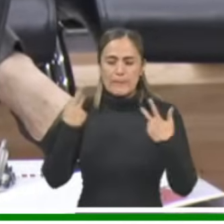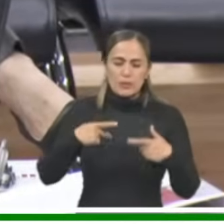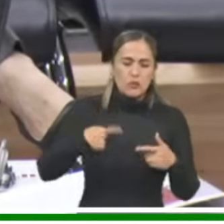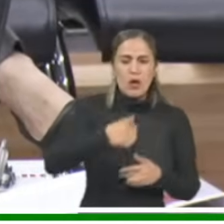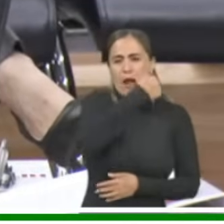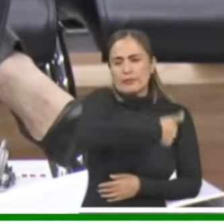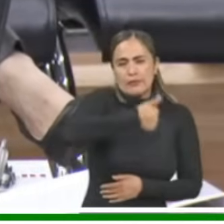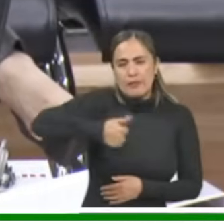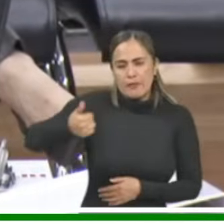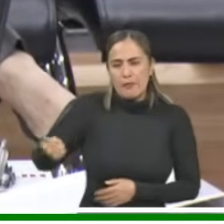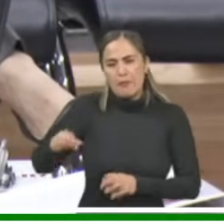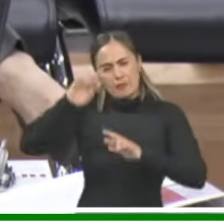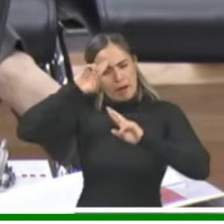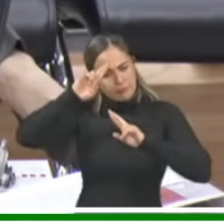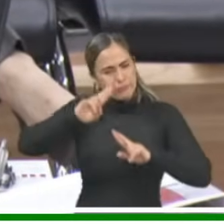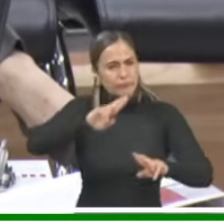muy respetables,